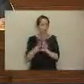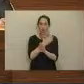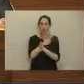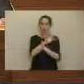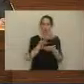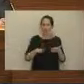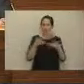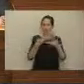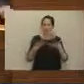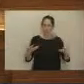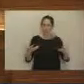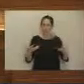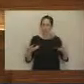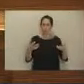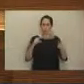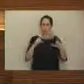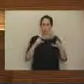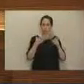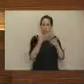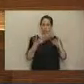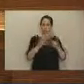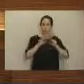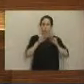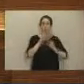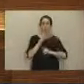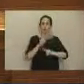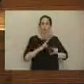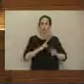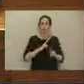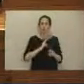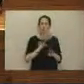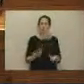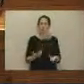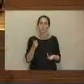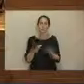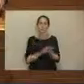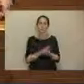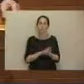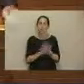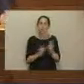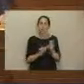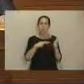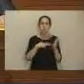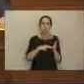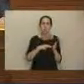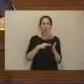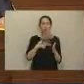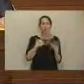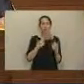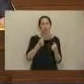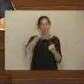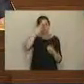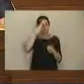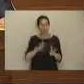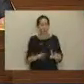párrafo de su contestación. Habla del plan de salud, el nuevo plan de salud